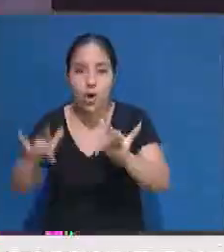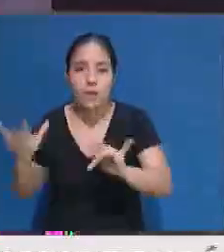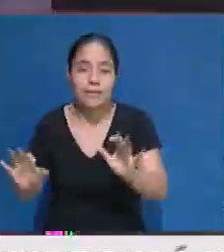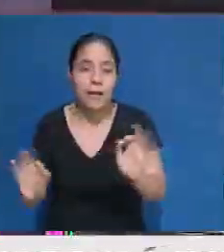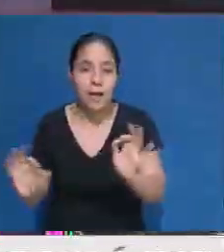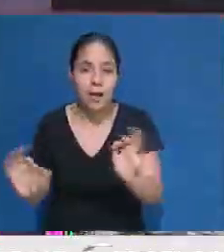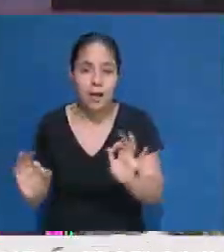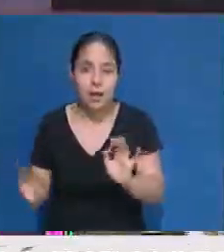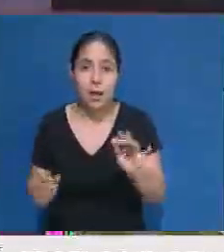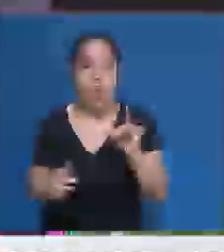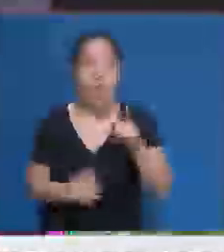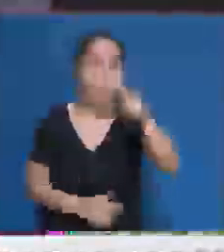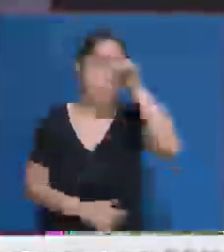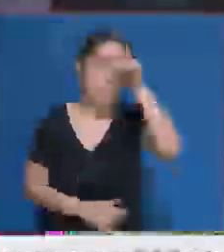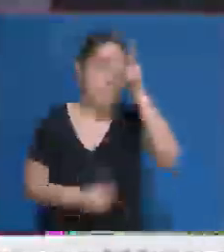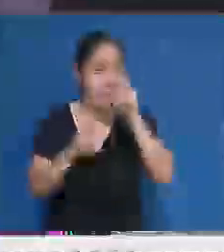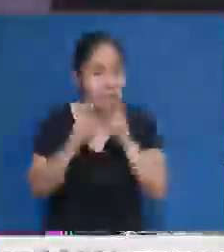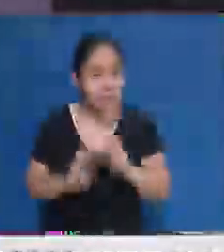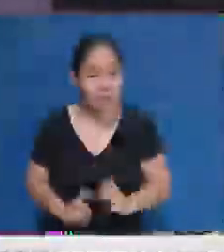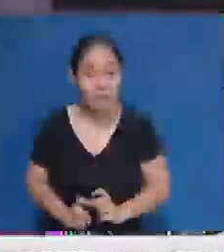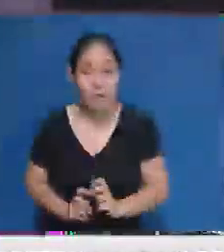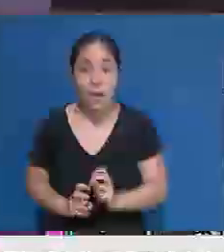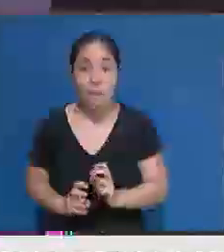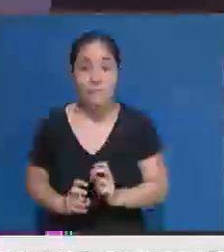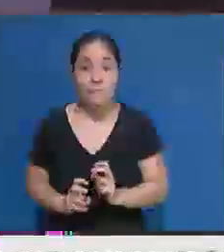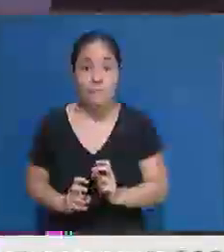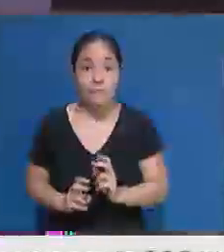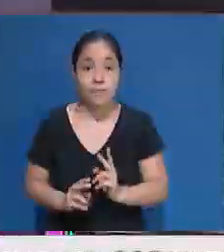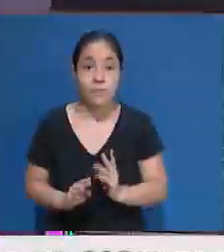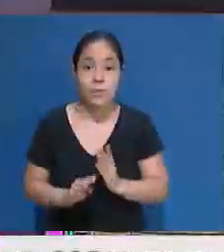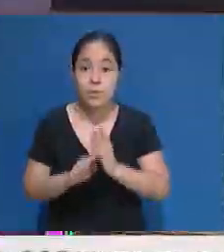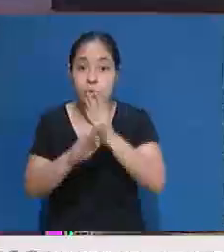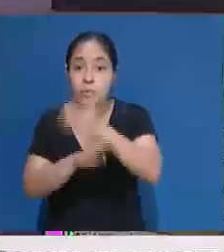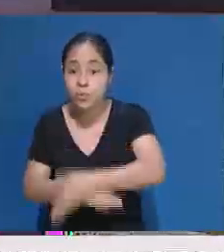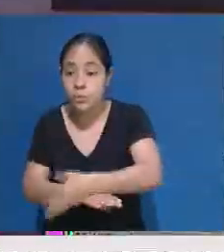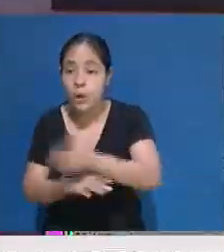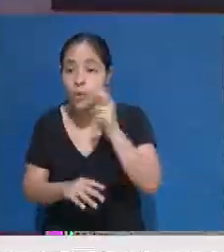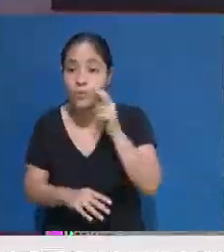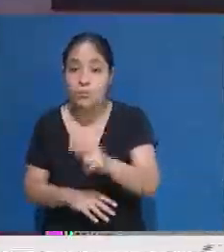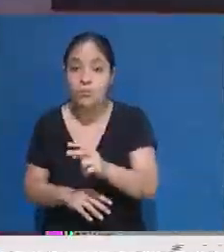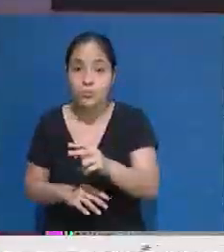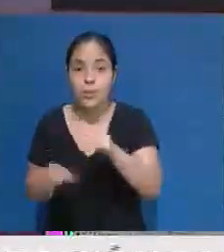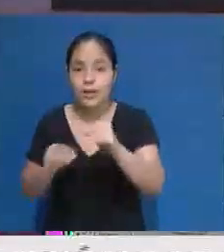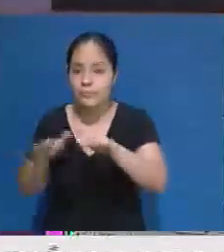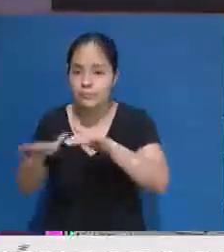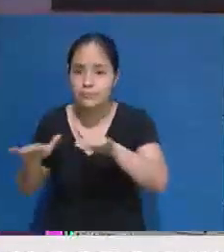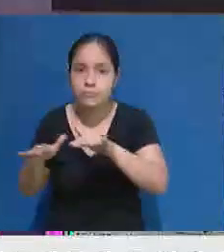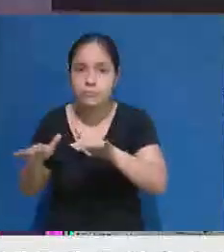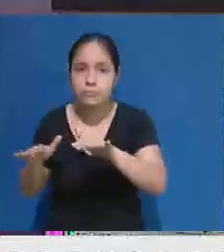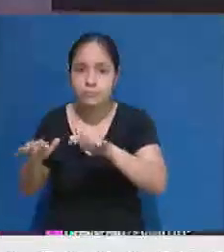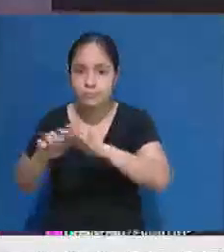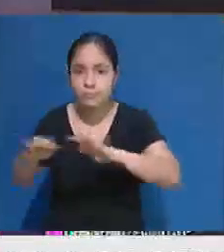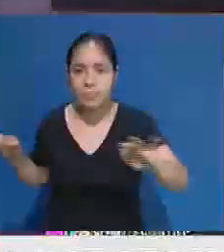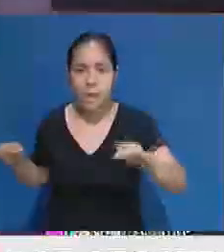policía científica advirtió que cuando regresaron a la escena para precintar el lugar, se encontraron con